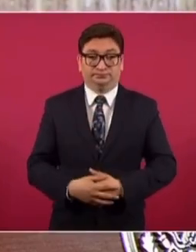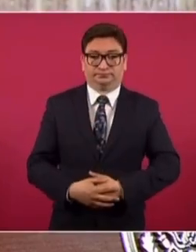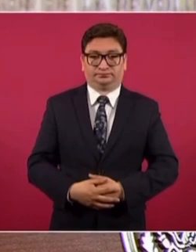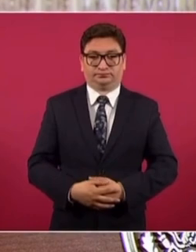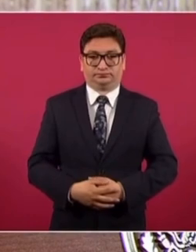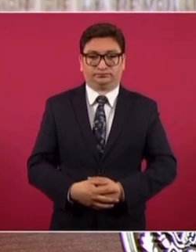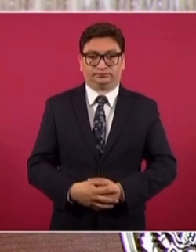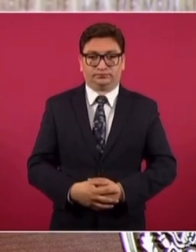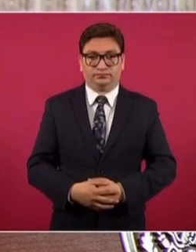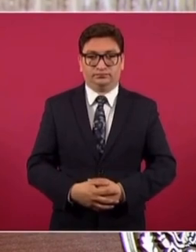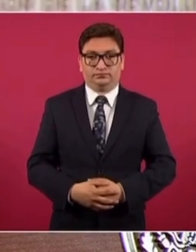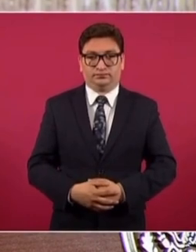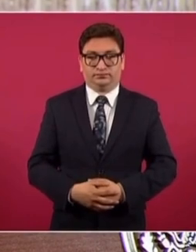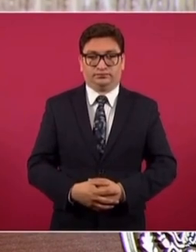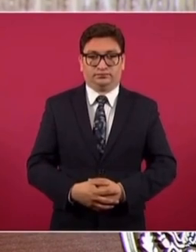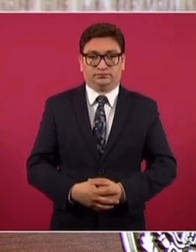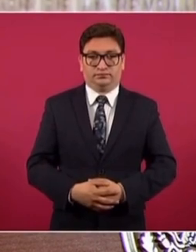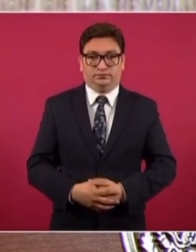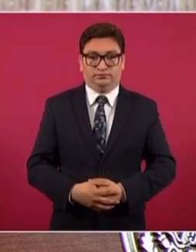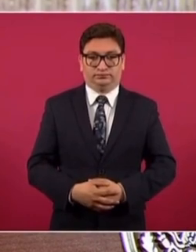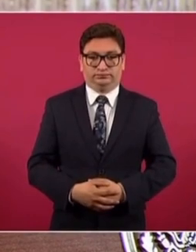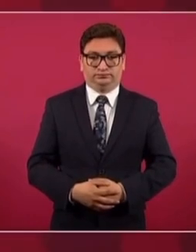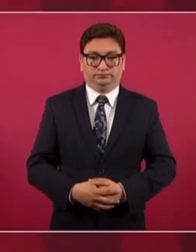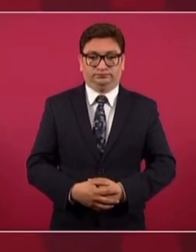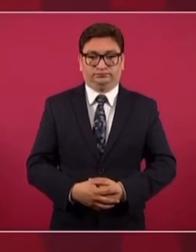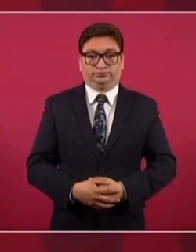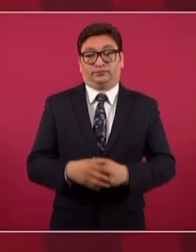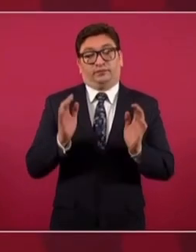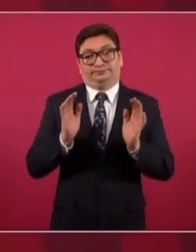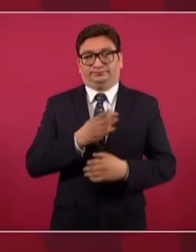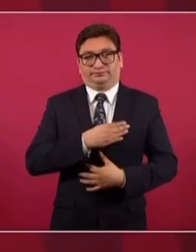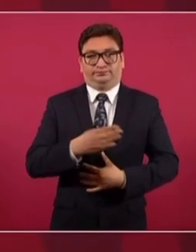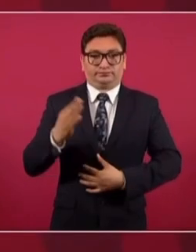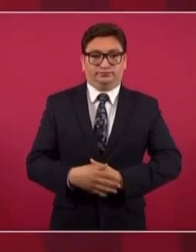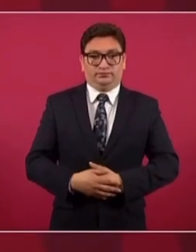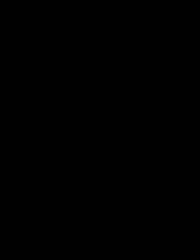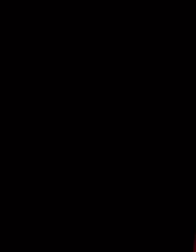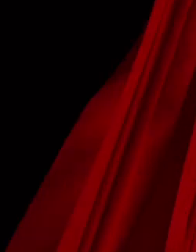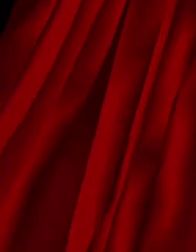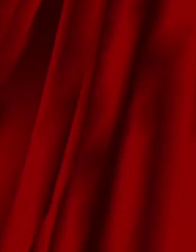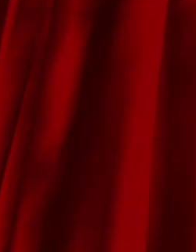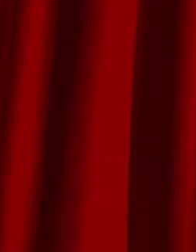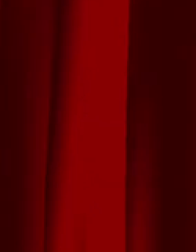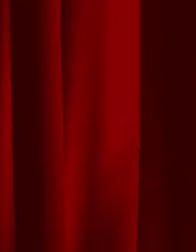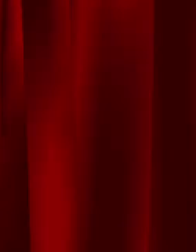Pero bueno, esa es mi opinión.